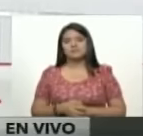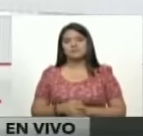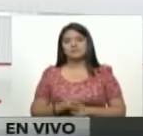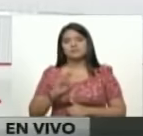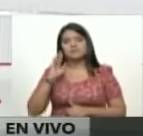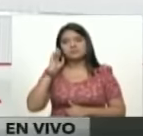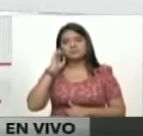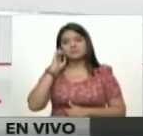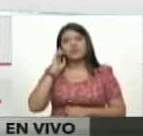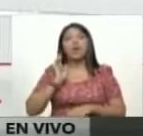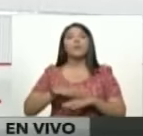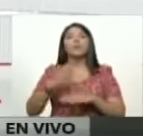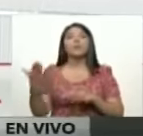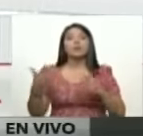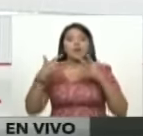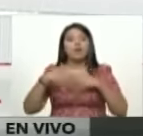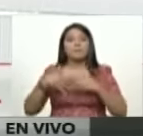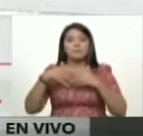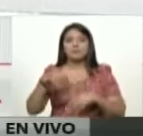¿Por qué Fede Cámara